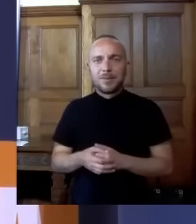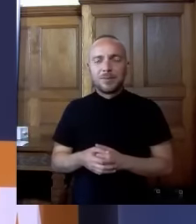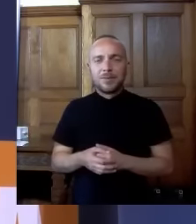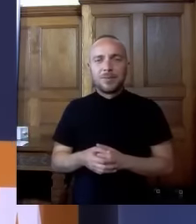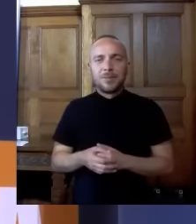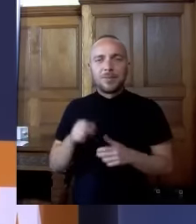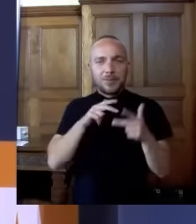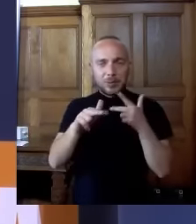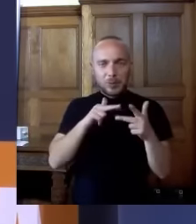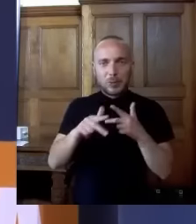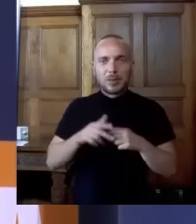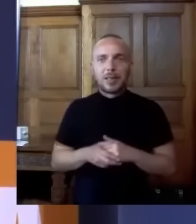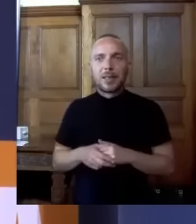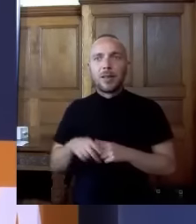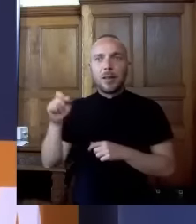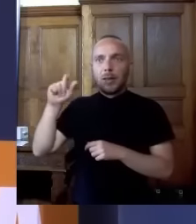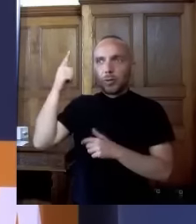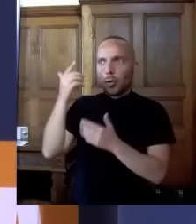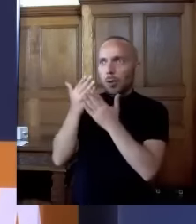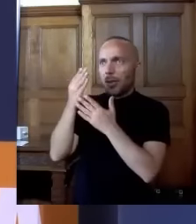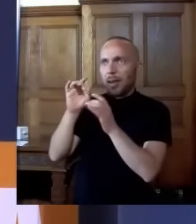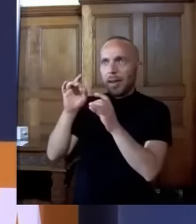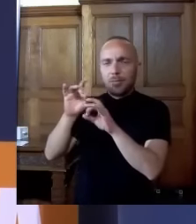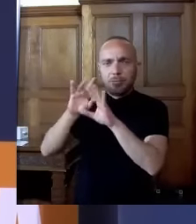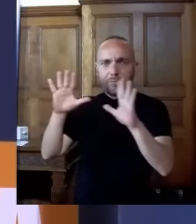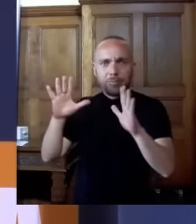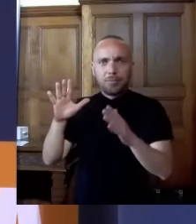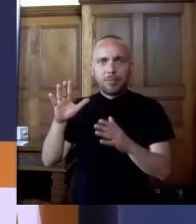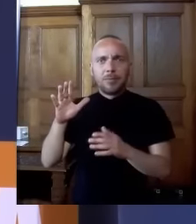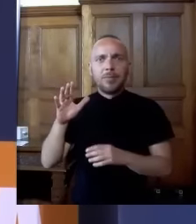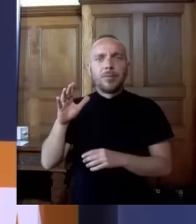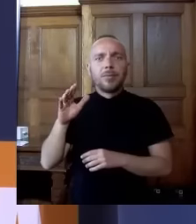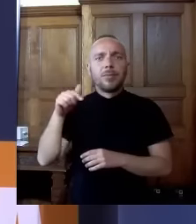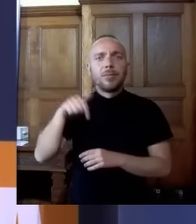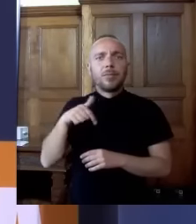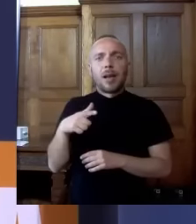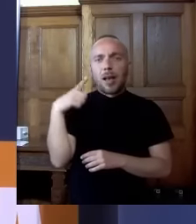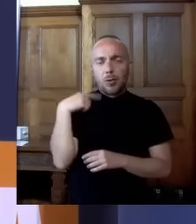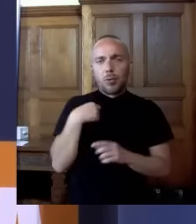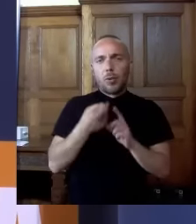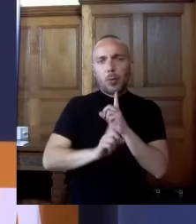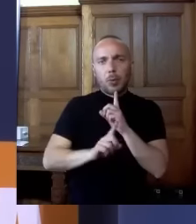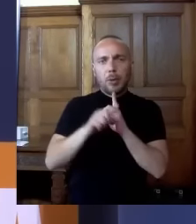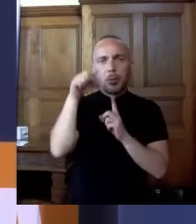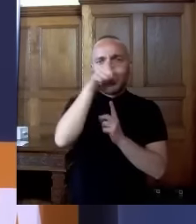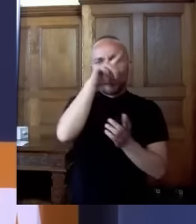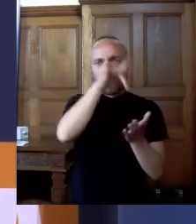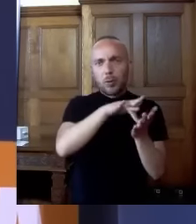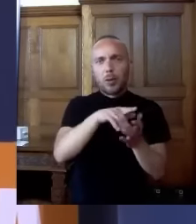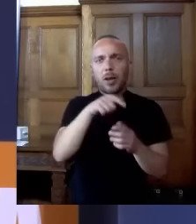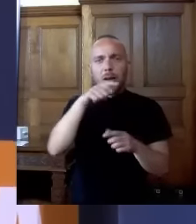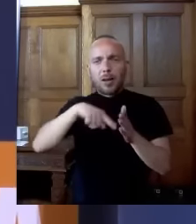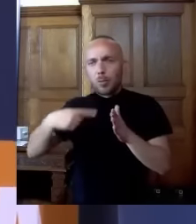argan ikus da eta hau beti esan bez gka atzo bilb eg beran jende